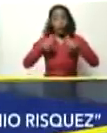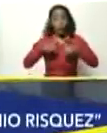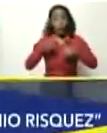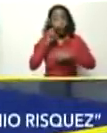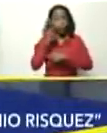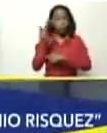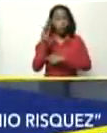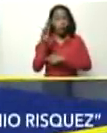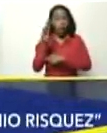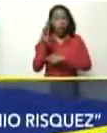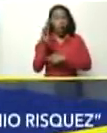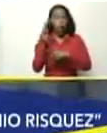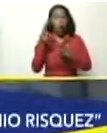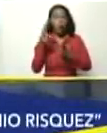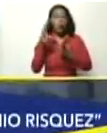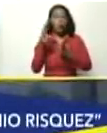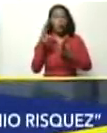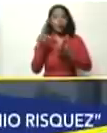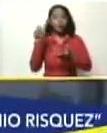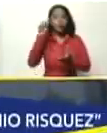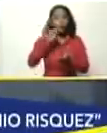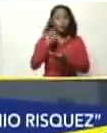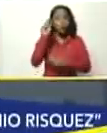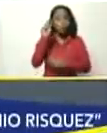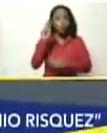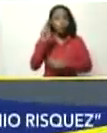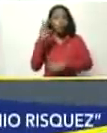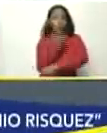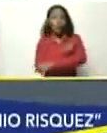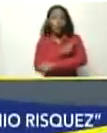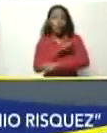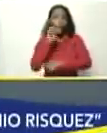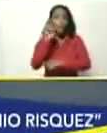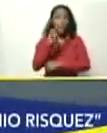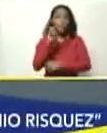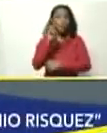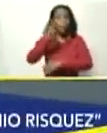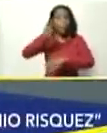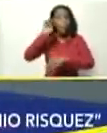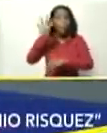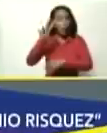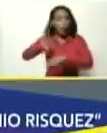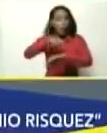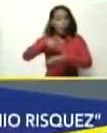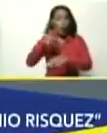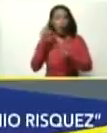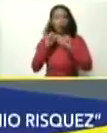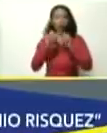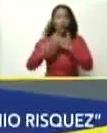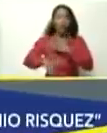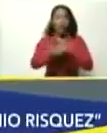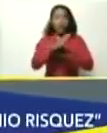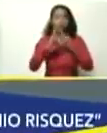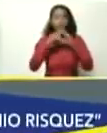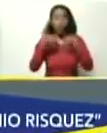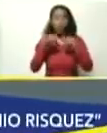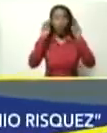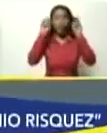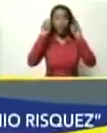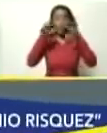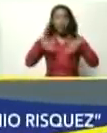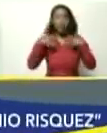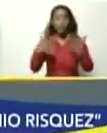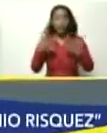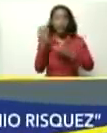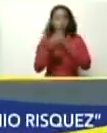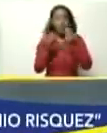haber un puesto de vacunación permanente las 24 horas, presidente, ¿no? Para seguir avanzando en toda la contingencia que